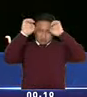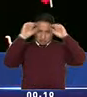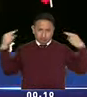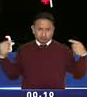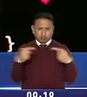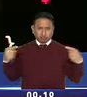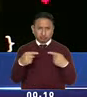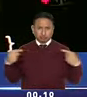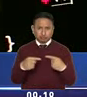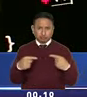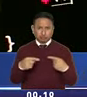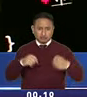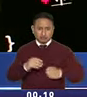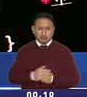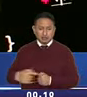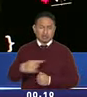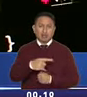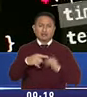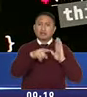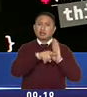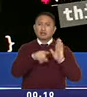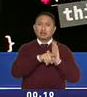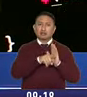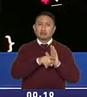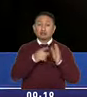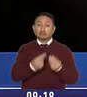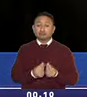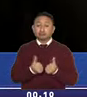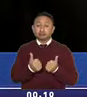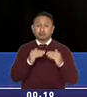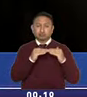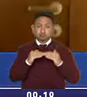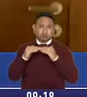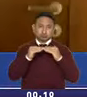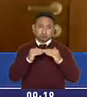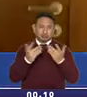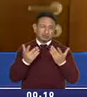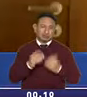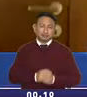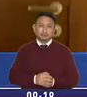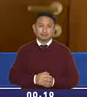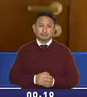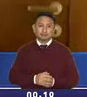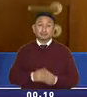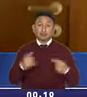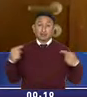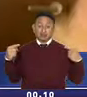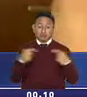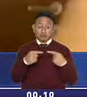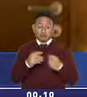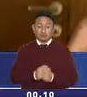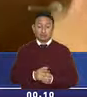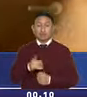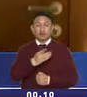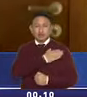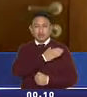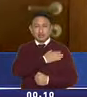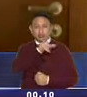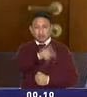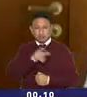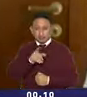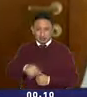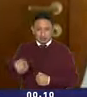confrontación inciden negativamente en la calidad de la democracia. Esto obviamente afecta a la confianza que la